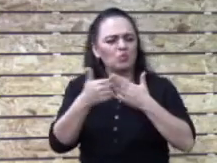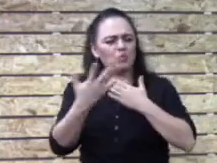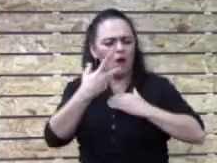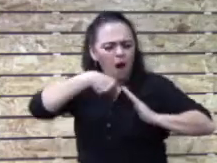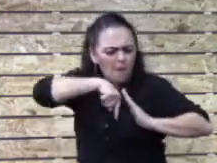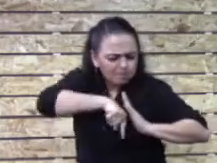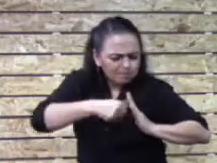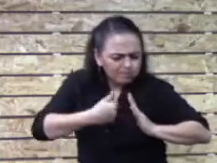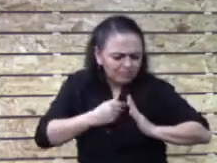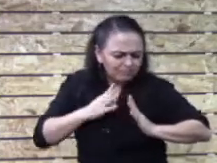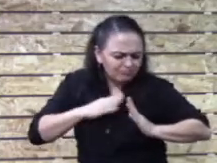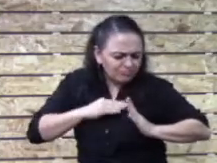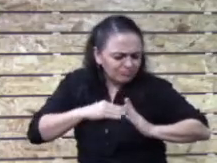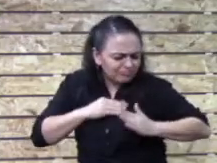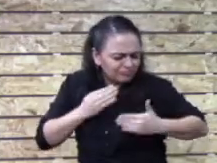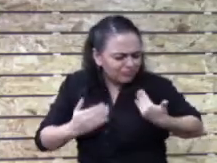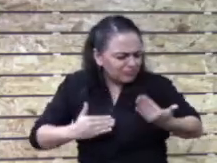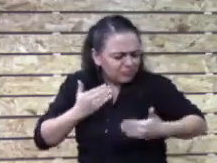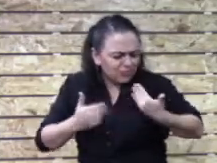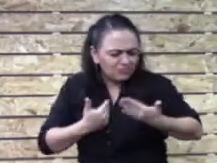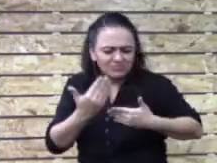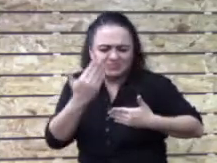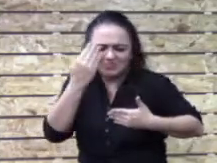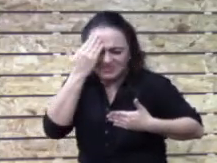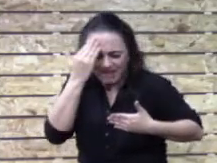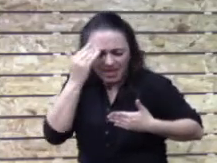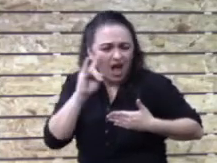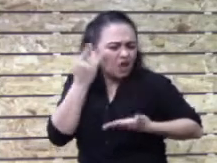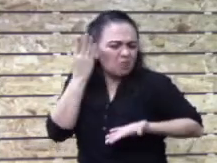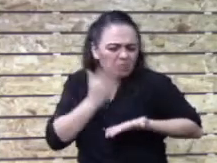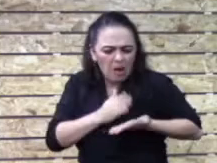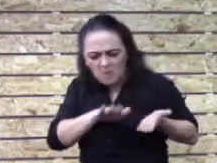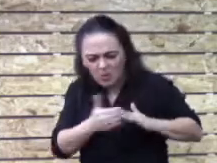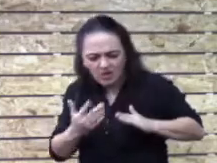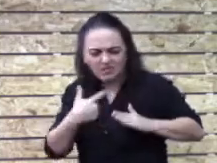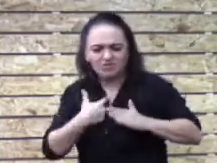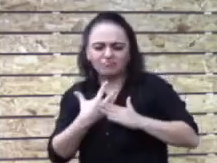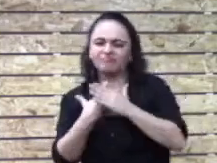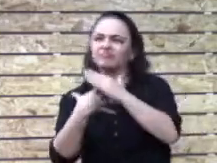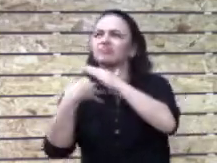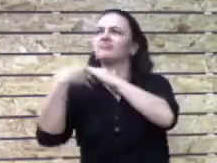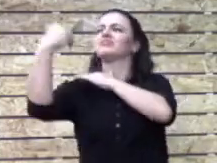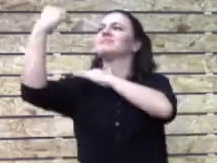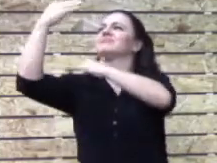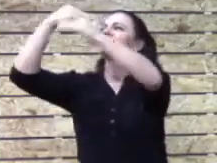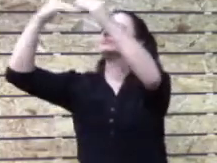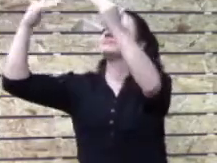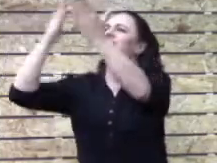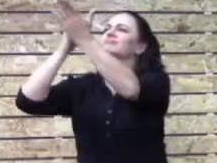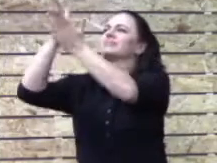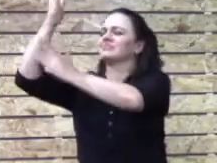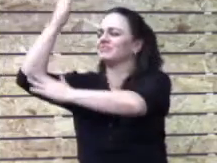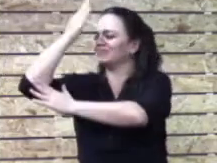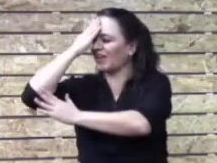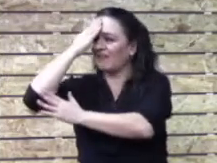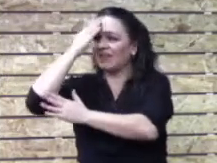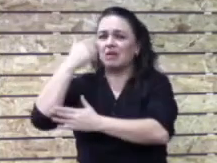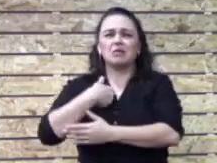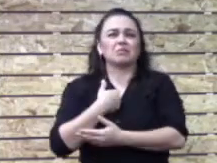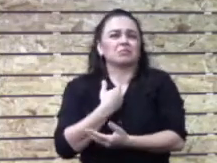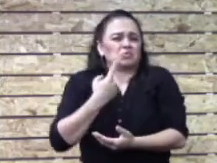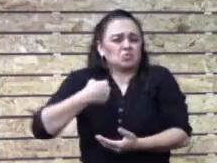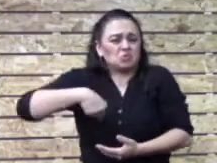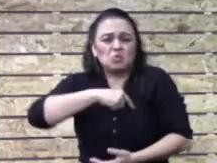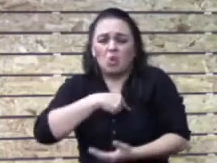después de la muerte. ¿Para qué estar sano? ¿Para qué ser rico? ¿Para qué ser famoso? ¿Para qué ser bello? Si no se tiene